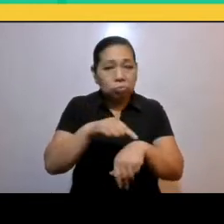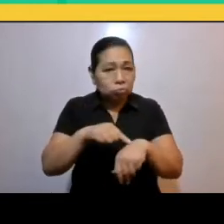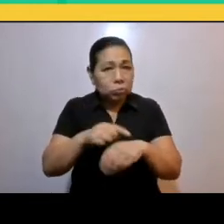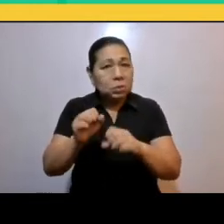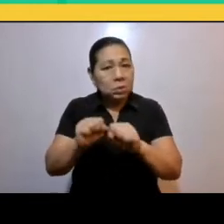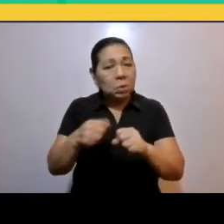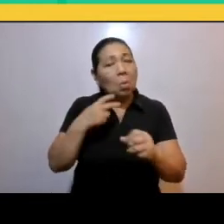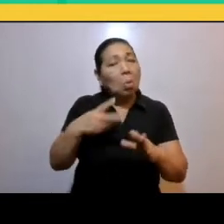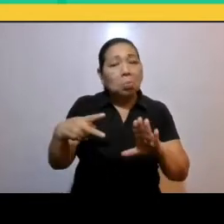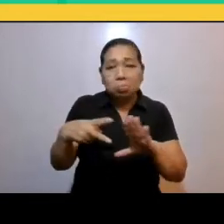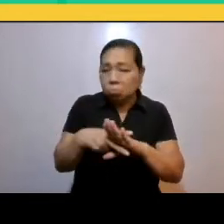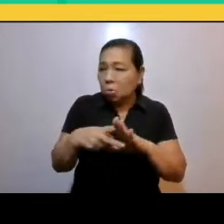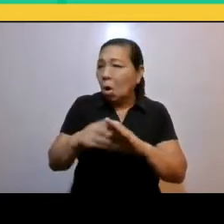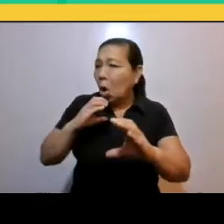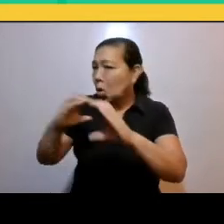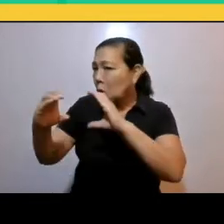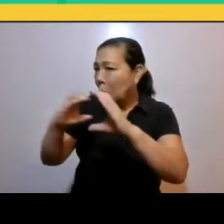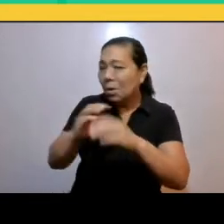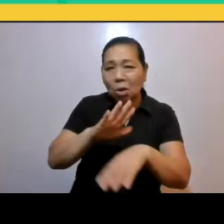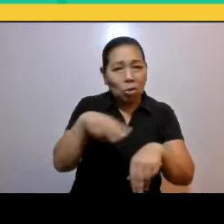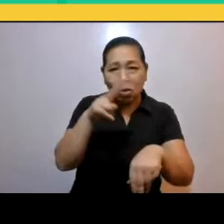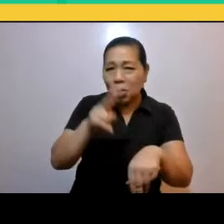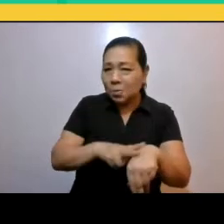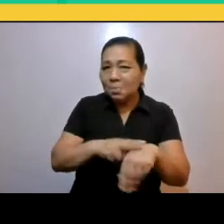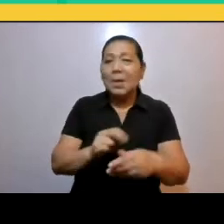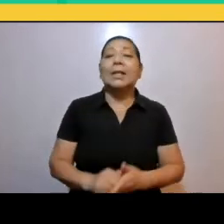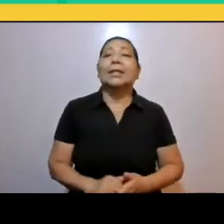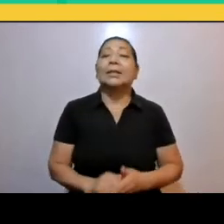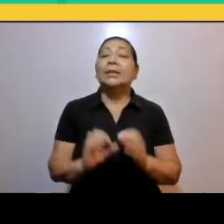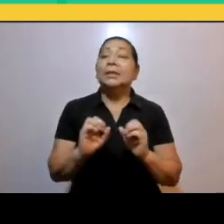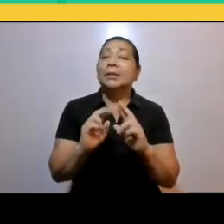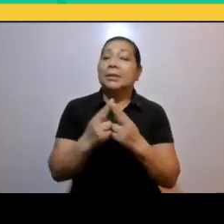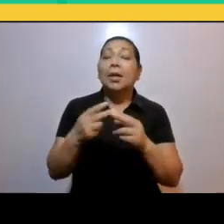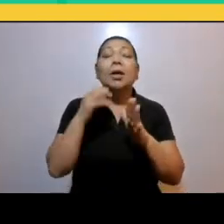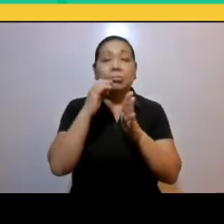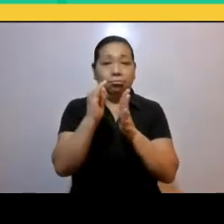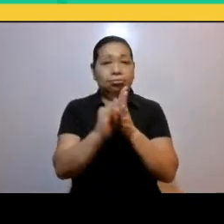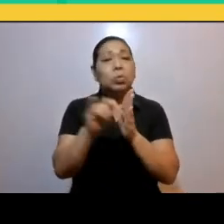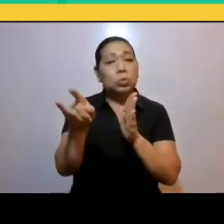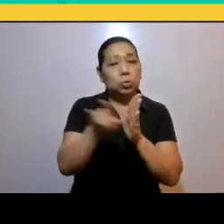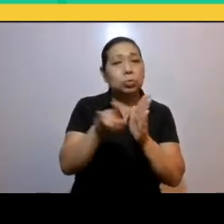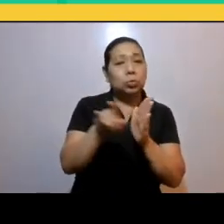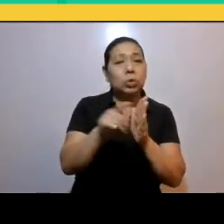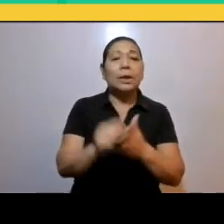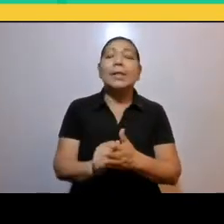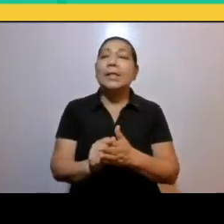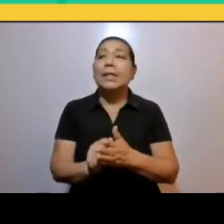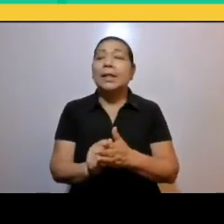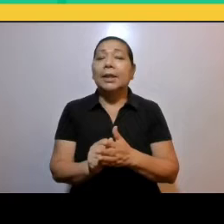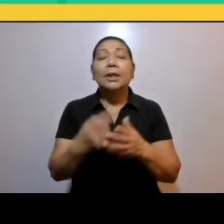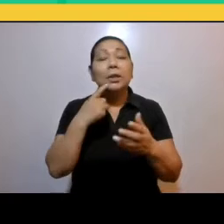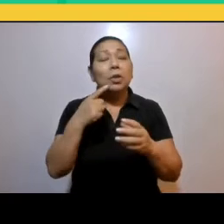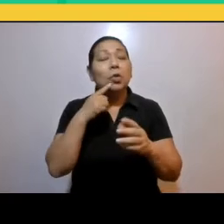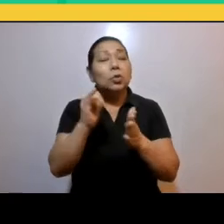ir conversando. Y pues esta sesión está siendo grabada y va a ser colgada en el canal de YouTube